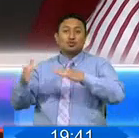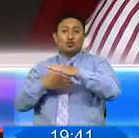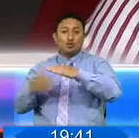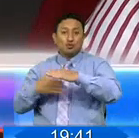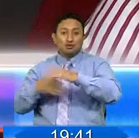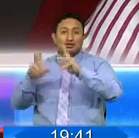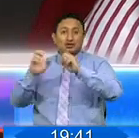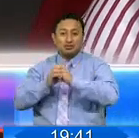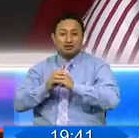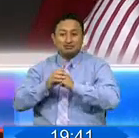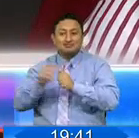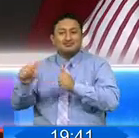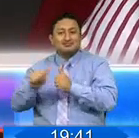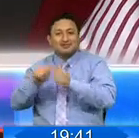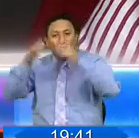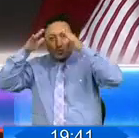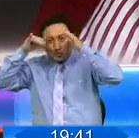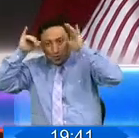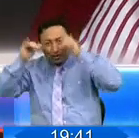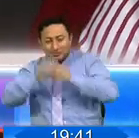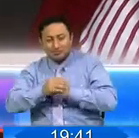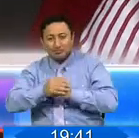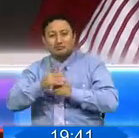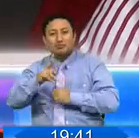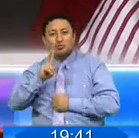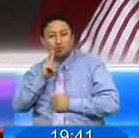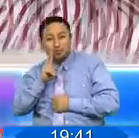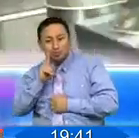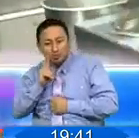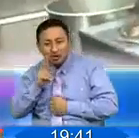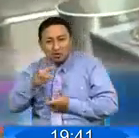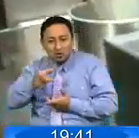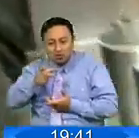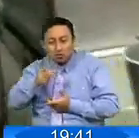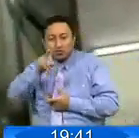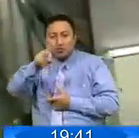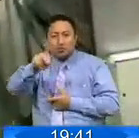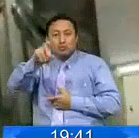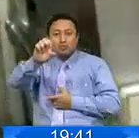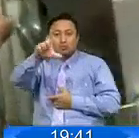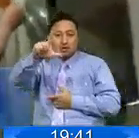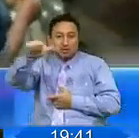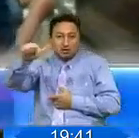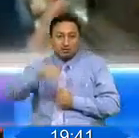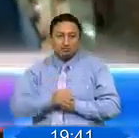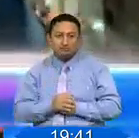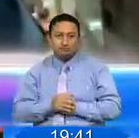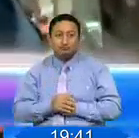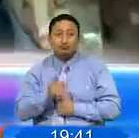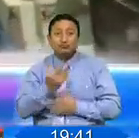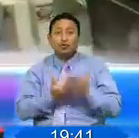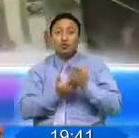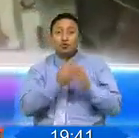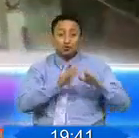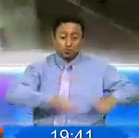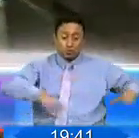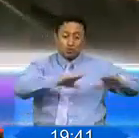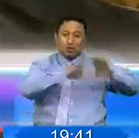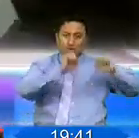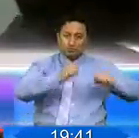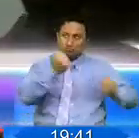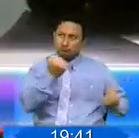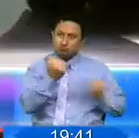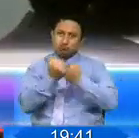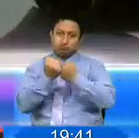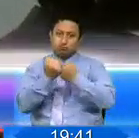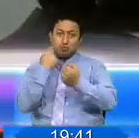de los toros, las paellas, los vinos, la sangría. En este sincretismo, desde esta nueva tierra también se aportó mucho. Por